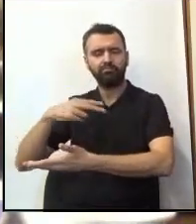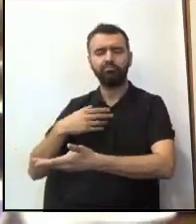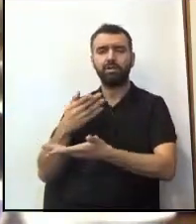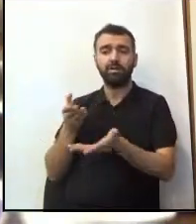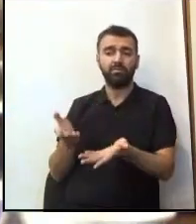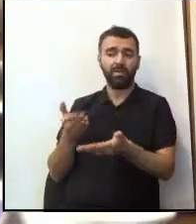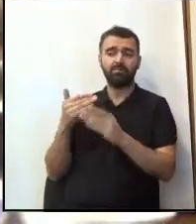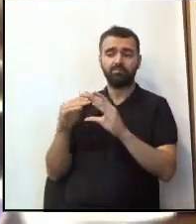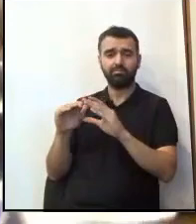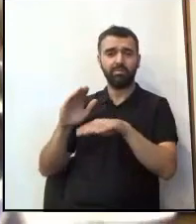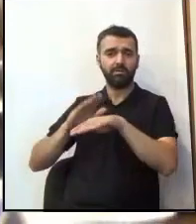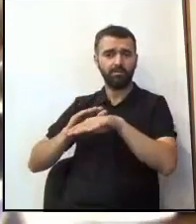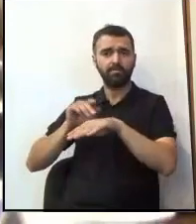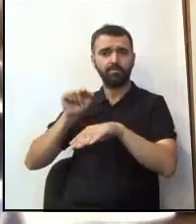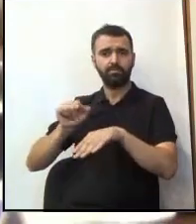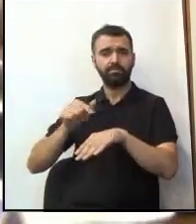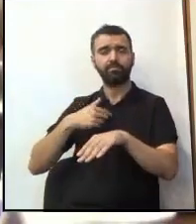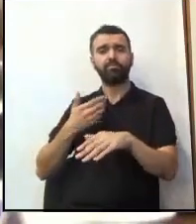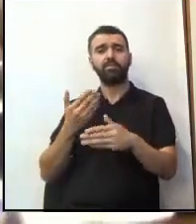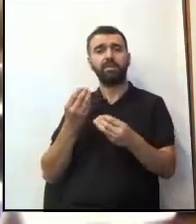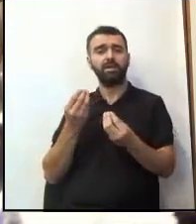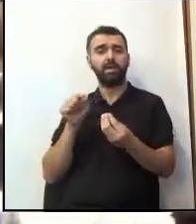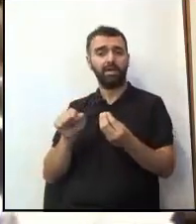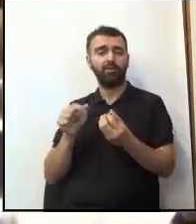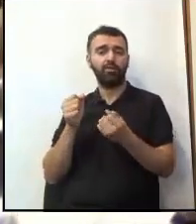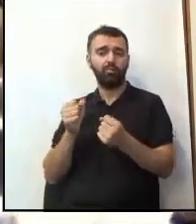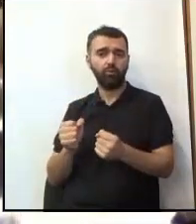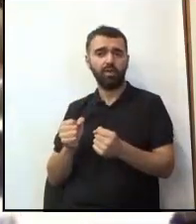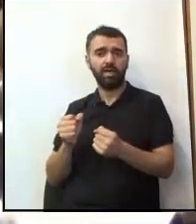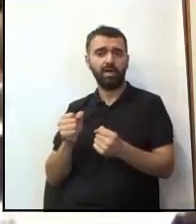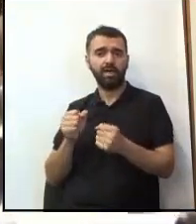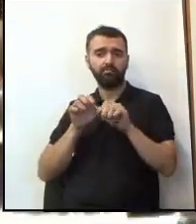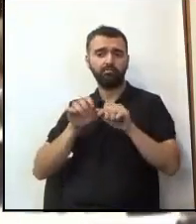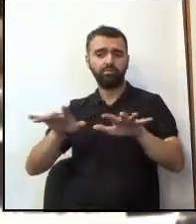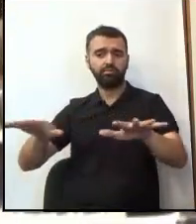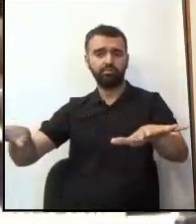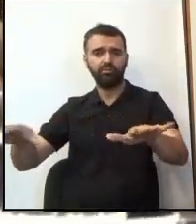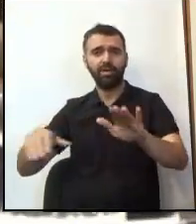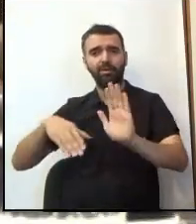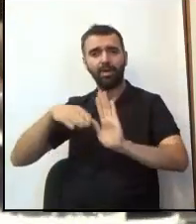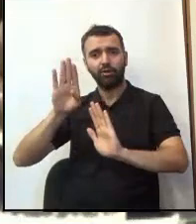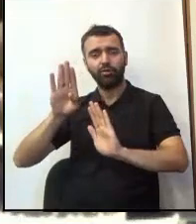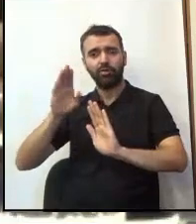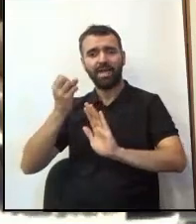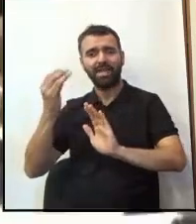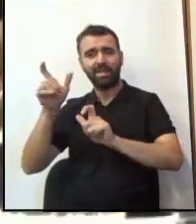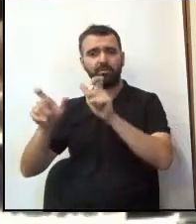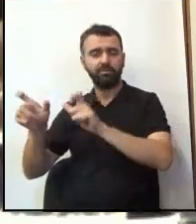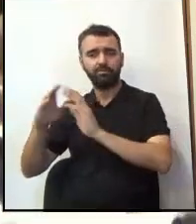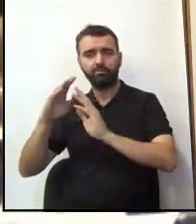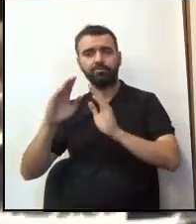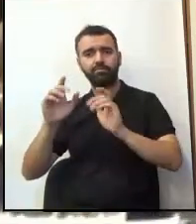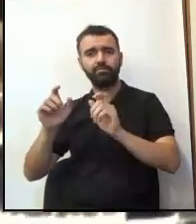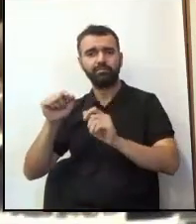solicitud y que esto pueda llegar a la mayor cantidad de vecinas y vecinos. Respecto al accidente del